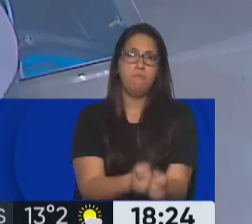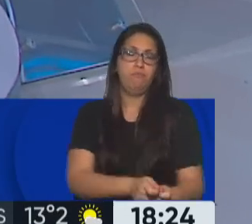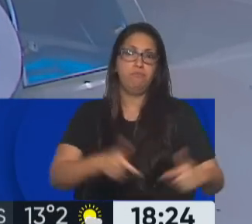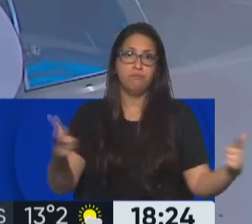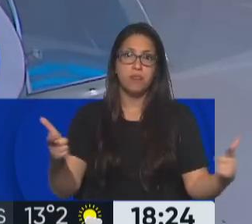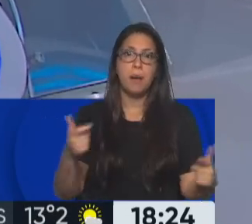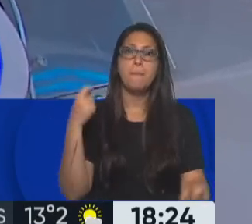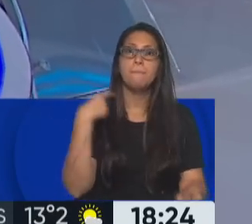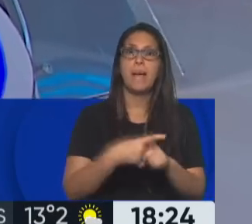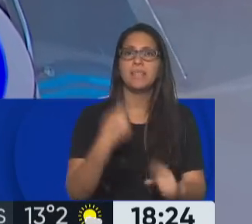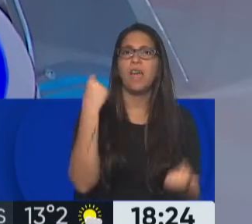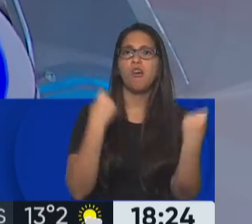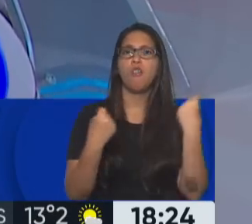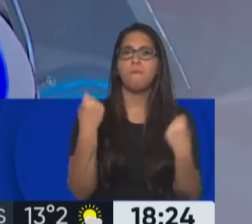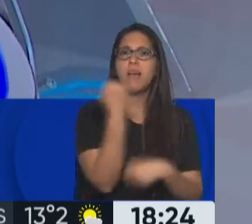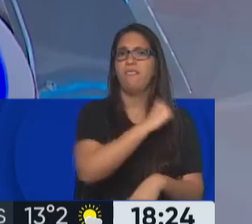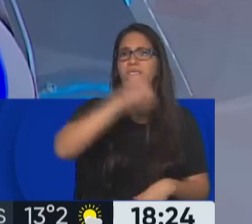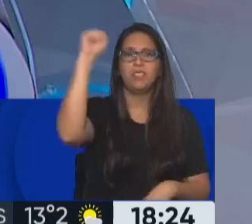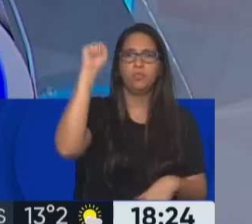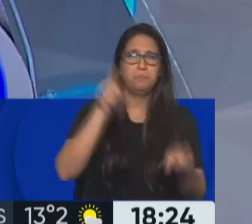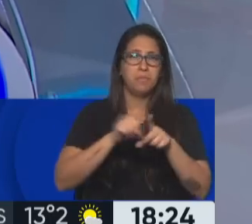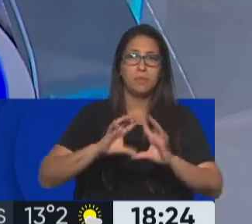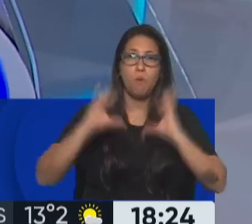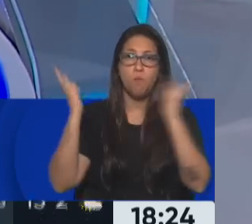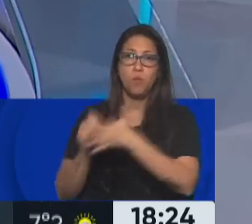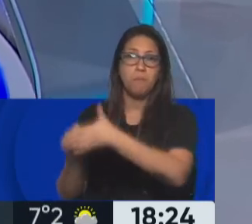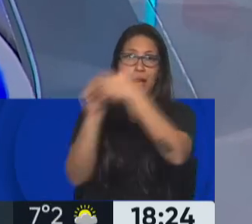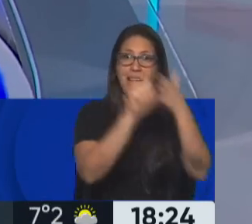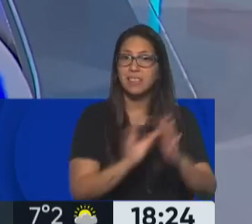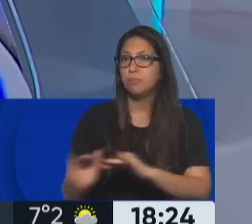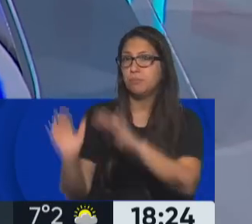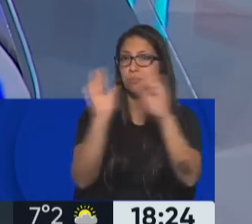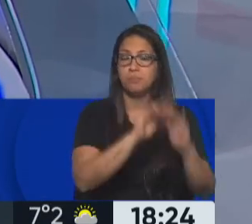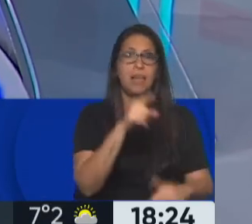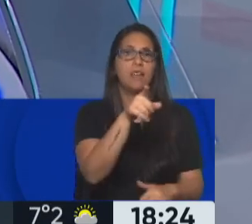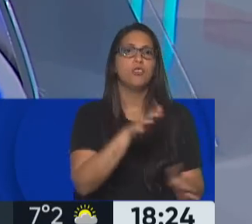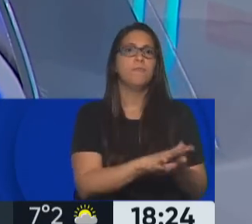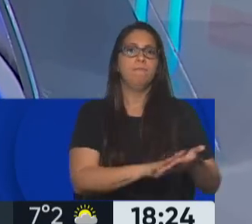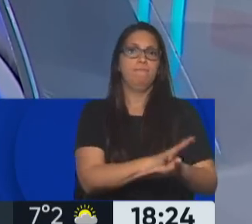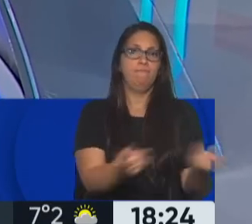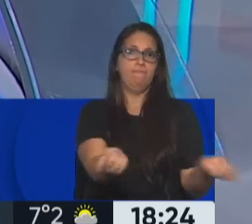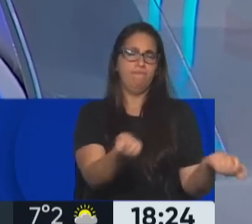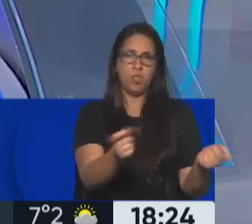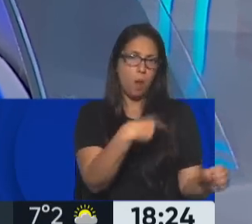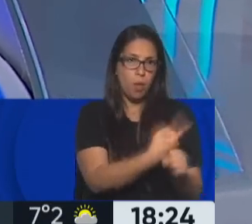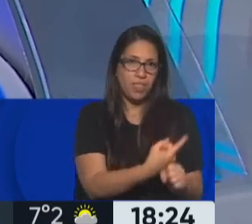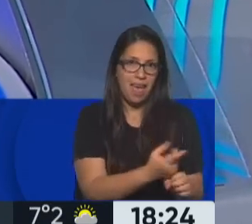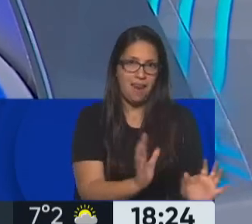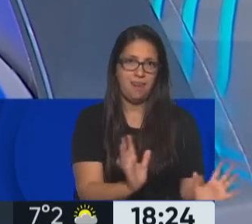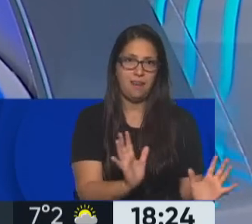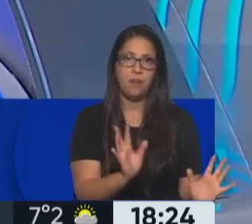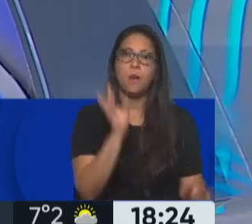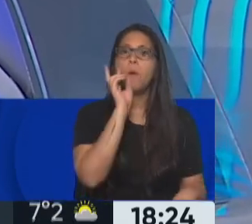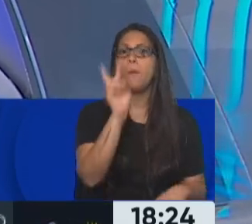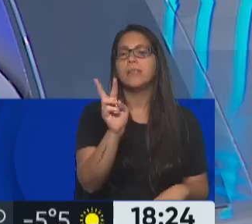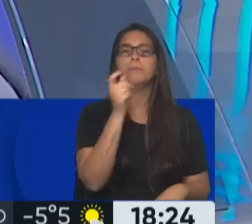económico que te pasó en todo el mundo, que es la inflación. Y probablemente no podían hacer nada al respecto. Creo que sencillamente cuando uno mira todos